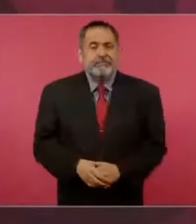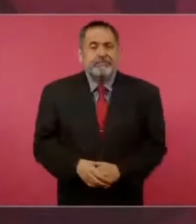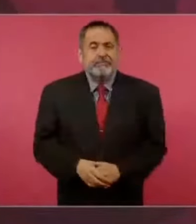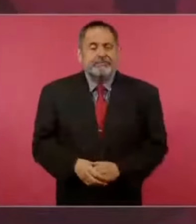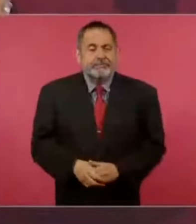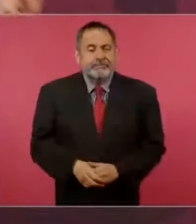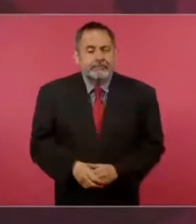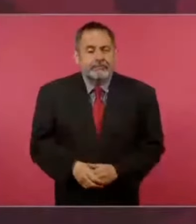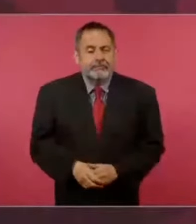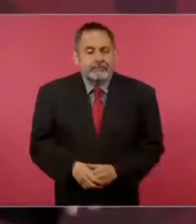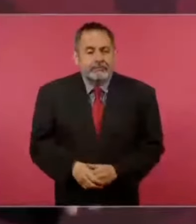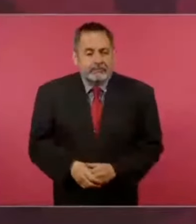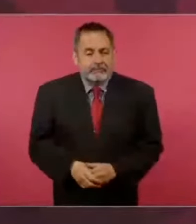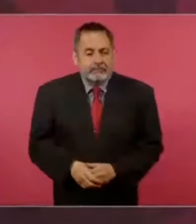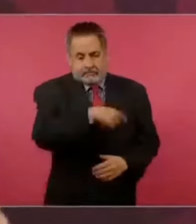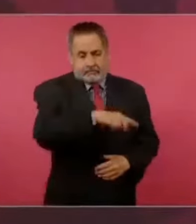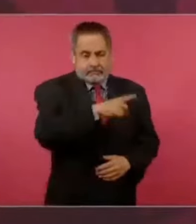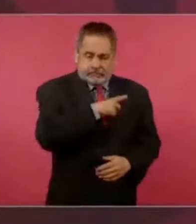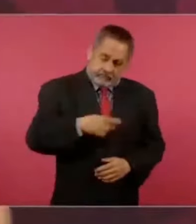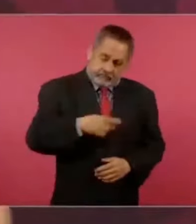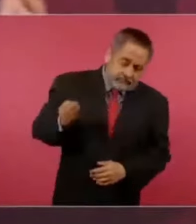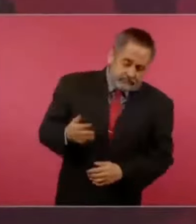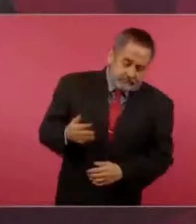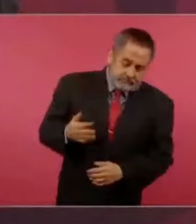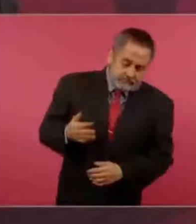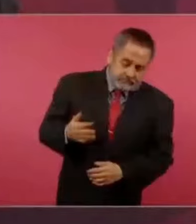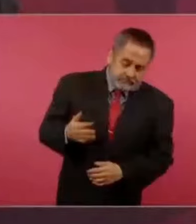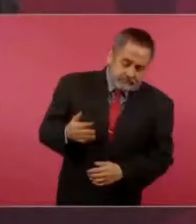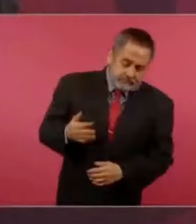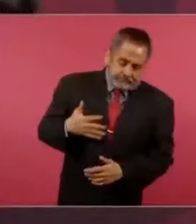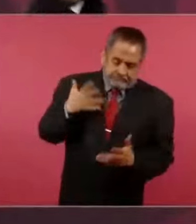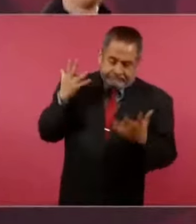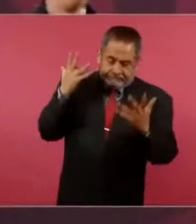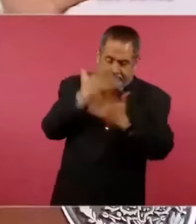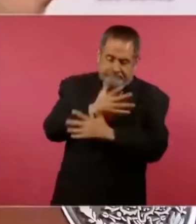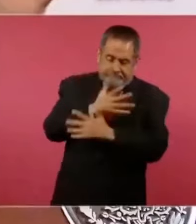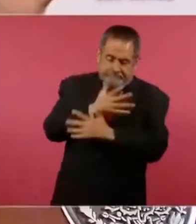y aceptarlo. Es decir,